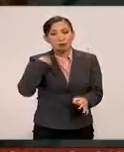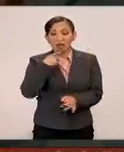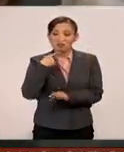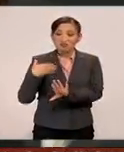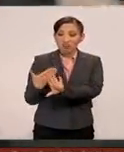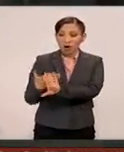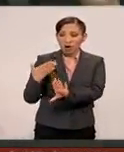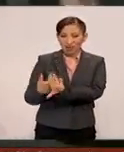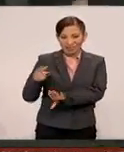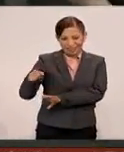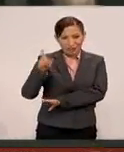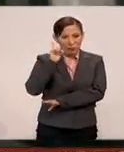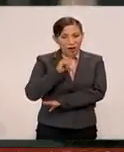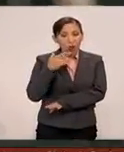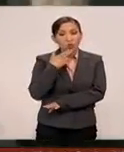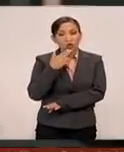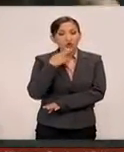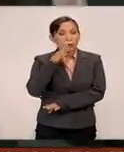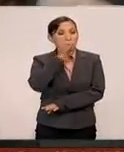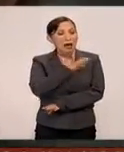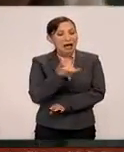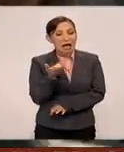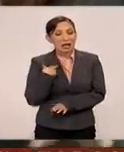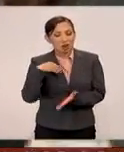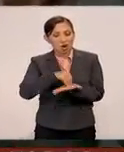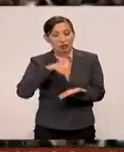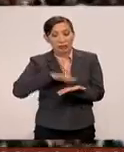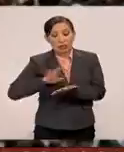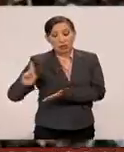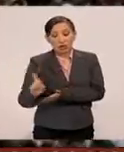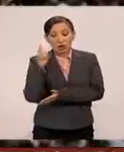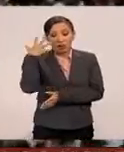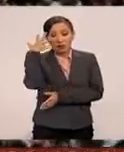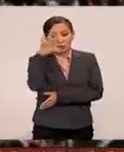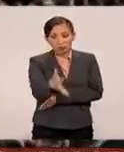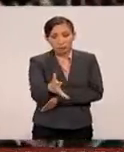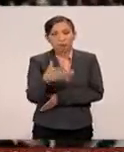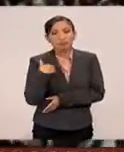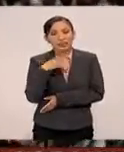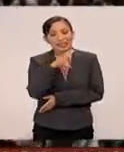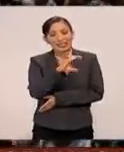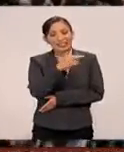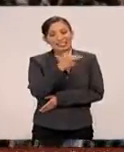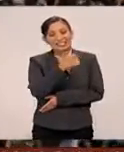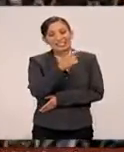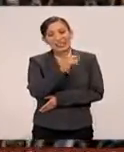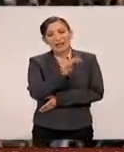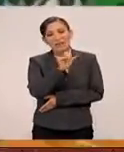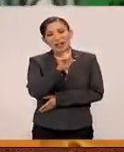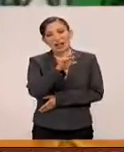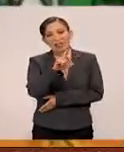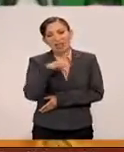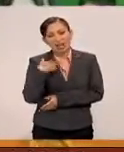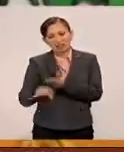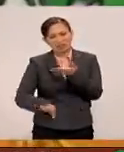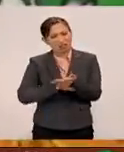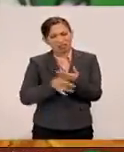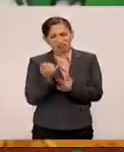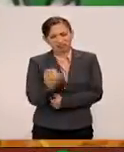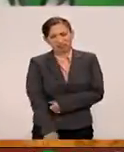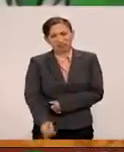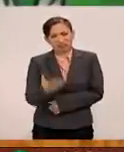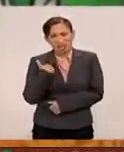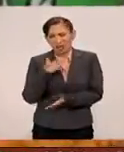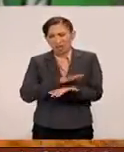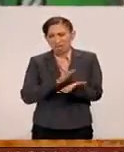que se le imputan sobre el uso indebido de contratos del dólar a futuro. Cristina Fernández dijo que se trata de una acusación absurda y